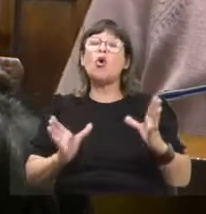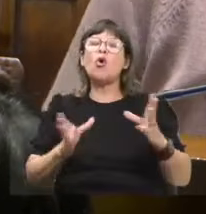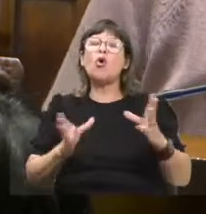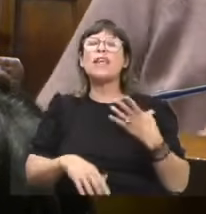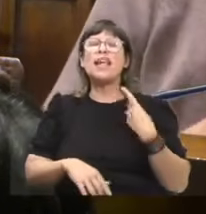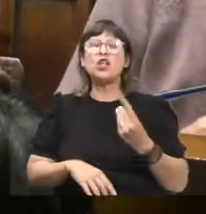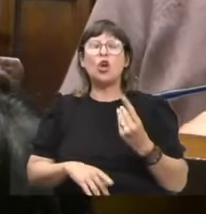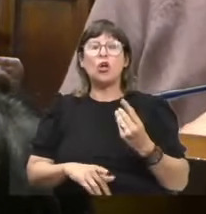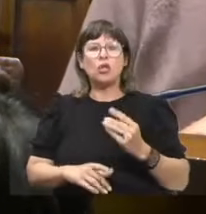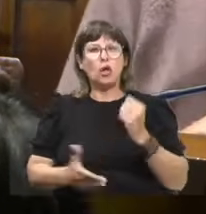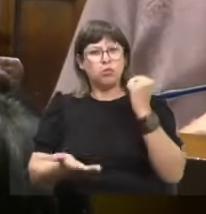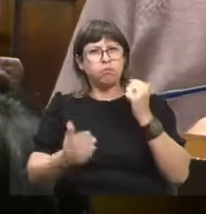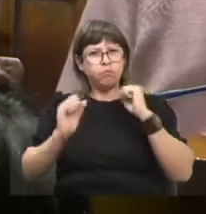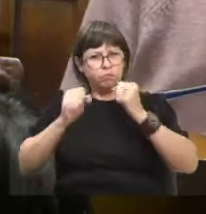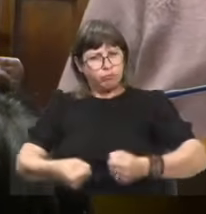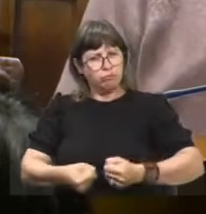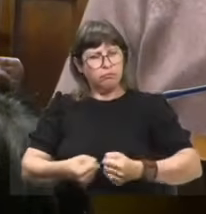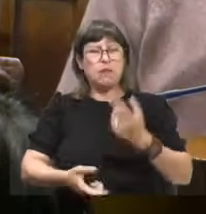sólido, que